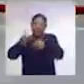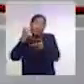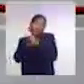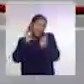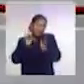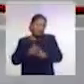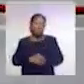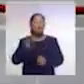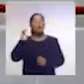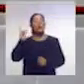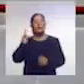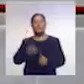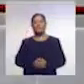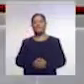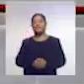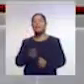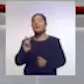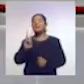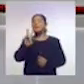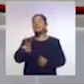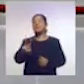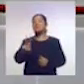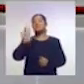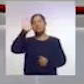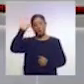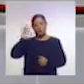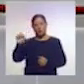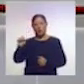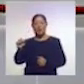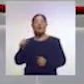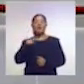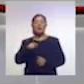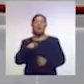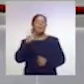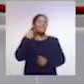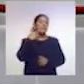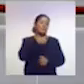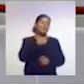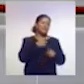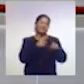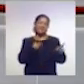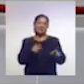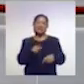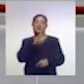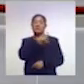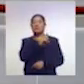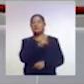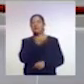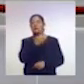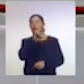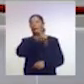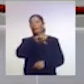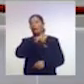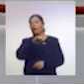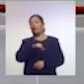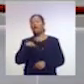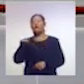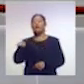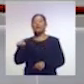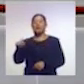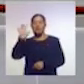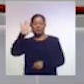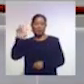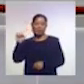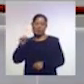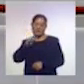Bueno, este viernes se enfrentarán a Morelia, no será igual que Veracruz, debido a que Veracruz, imagínense, tiene 31 derrotas y pues esto favoreció un